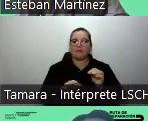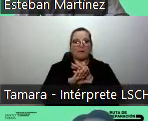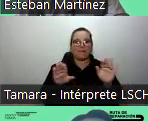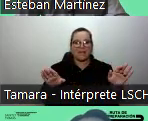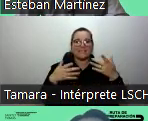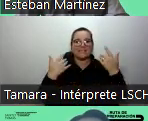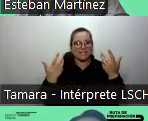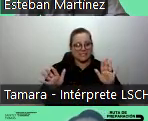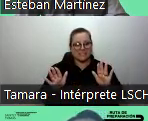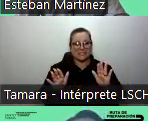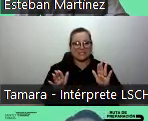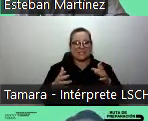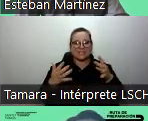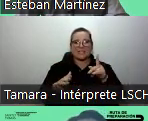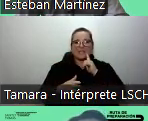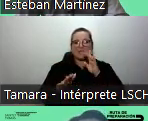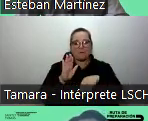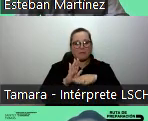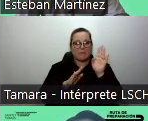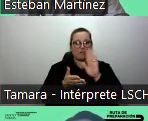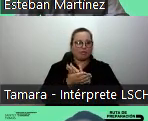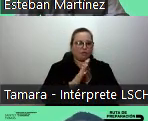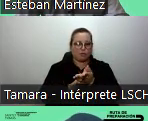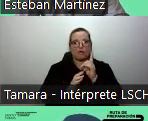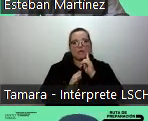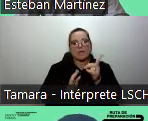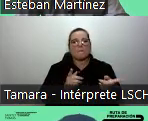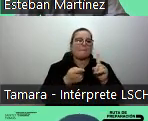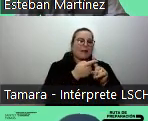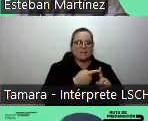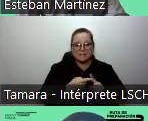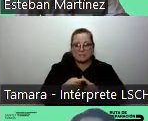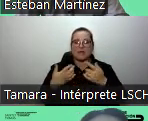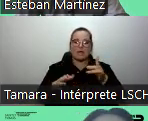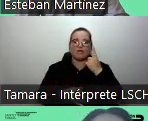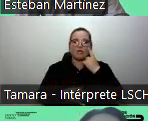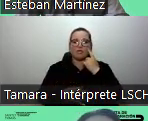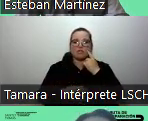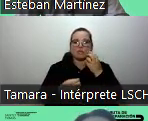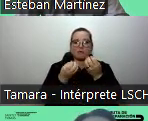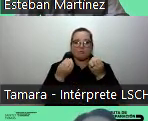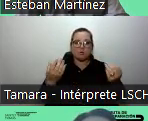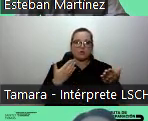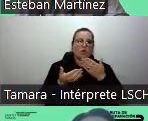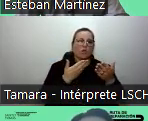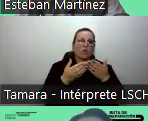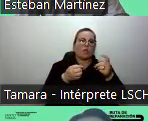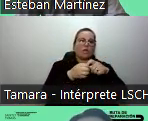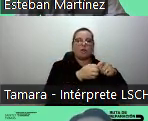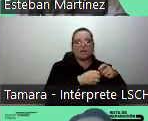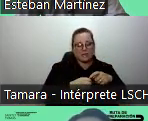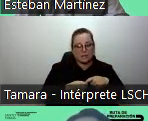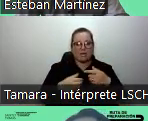esta ahí tenemos ya más o menos el rango de Quiénes están participando ya conocemos muchos desde dónde eh se han